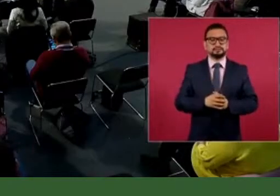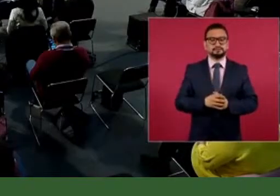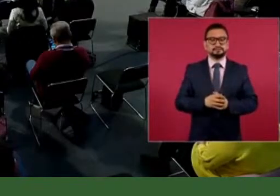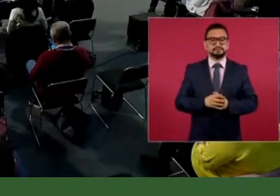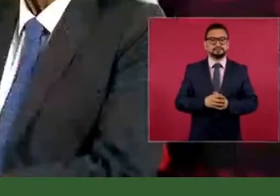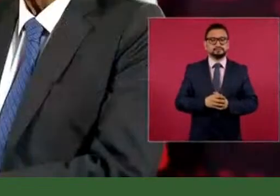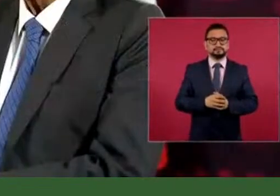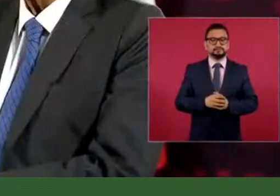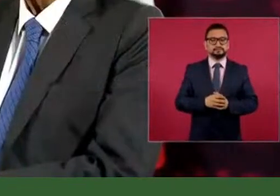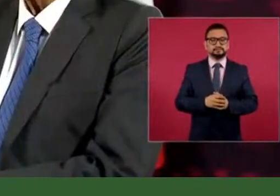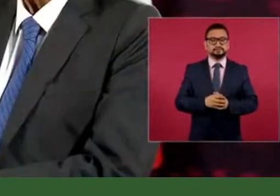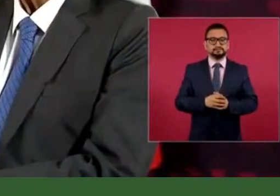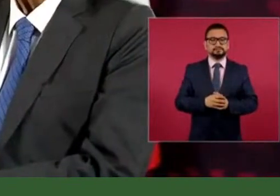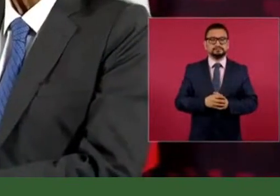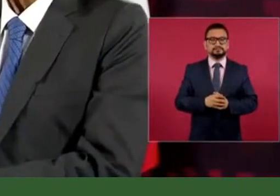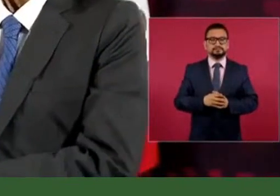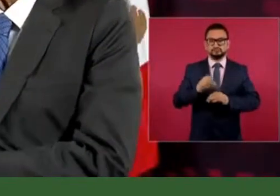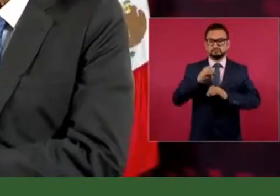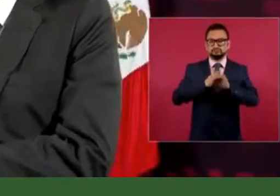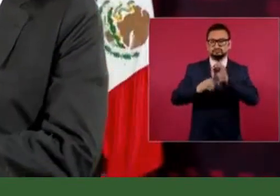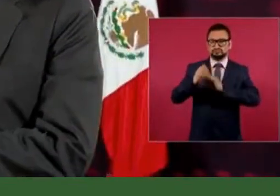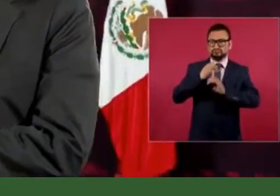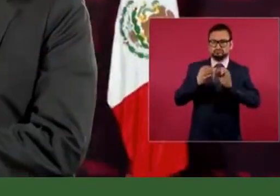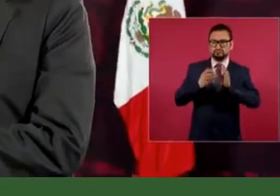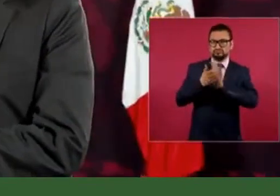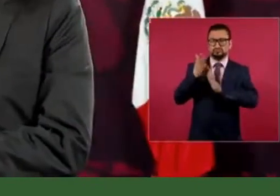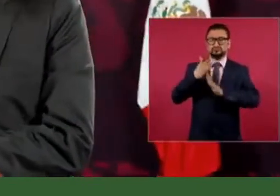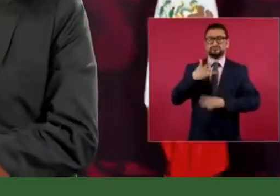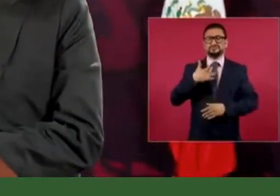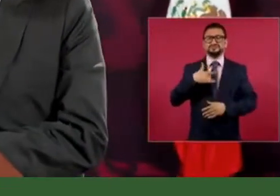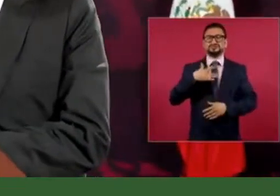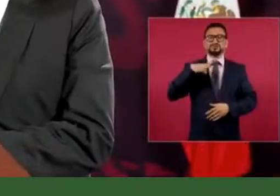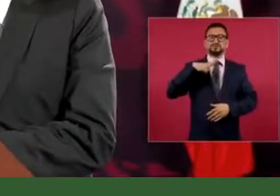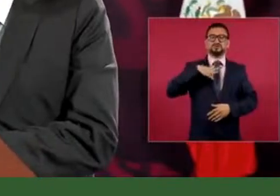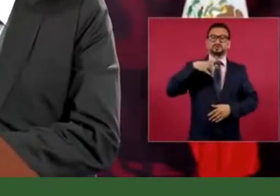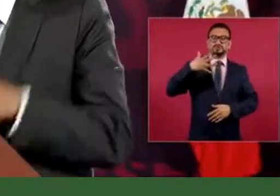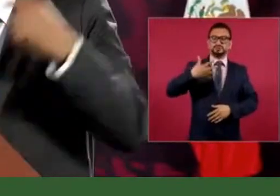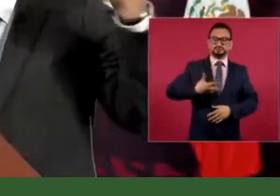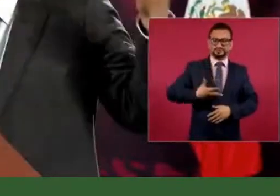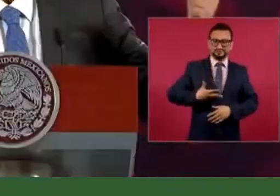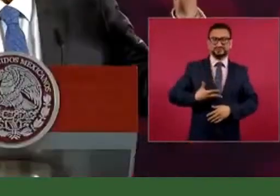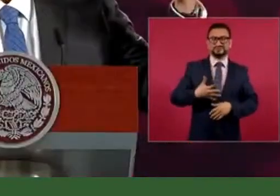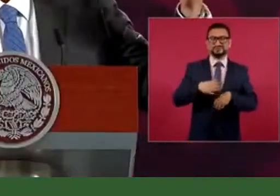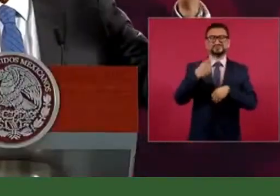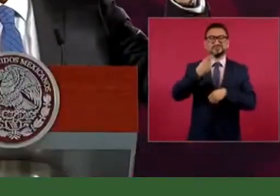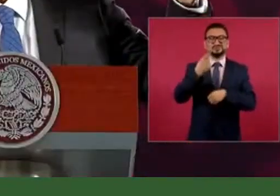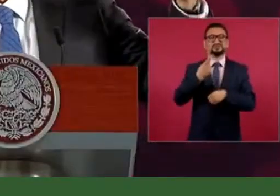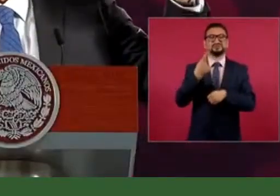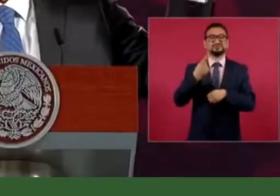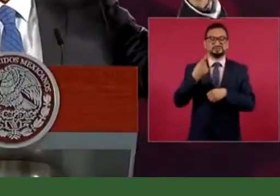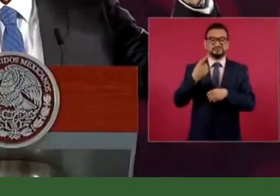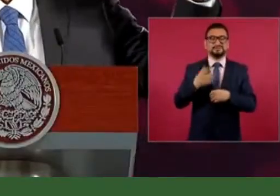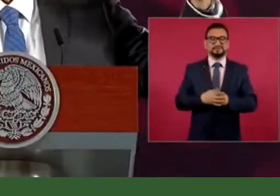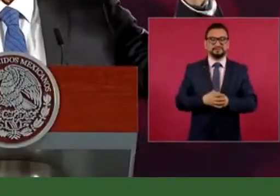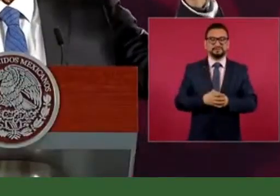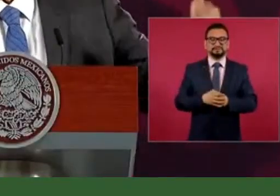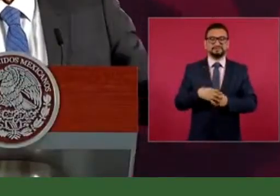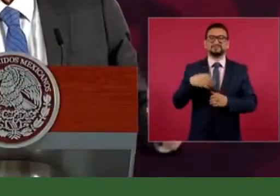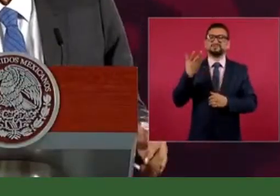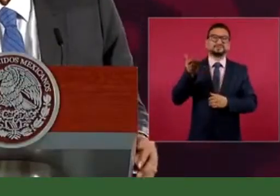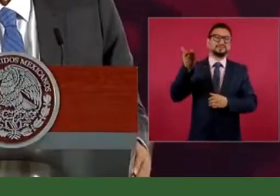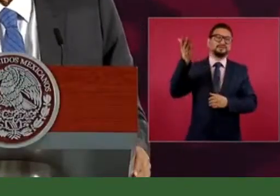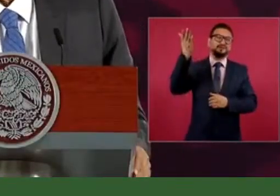Fue una obra que me siento muy orgulloso, porque desde que estábamos en